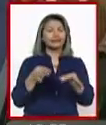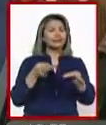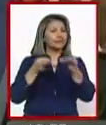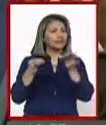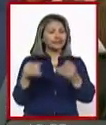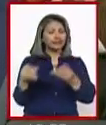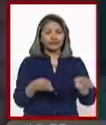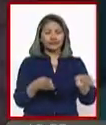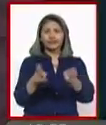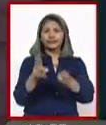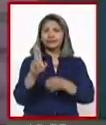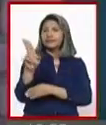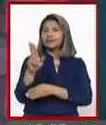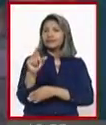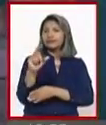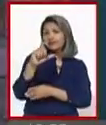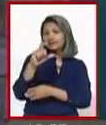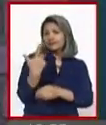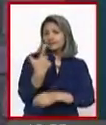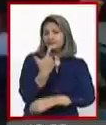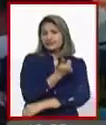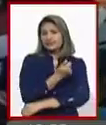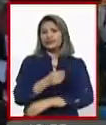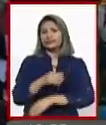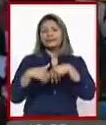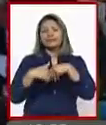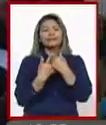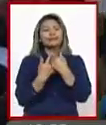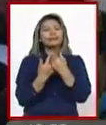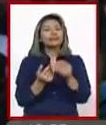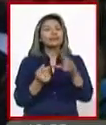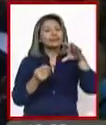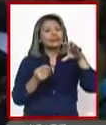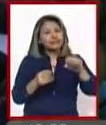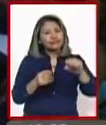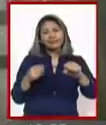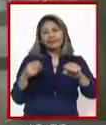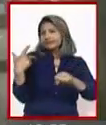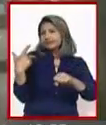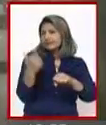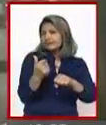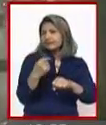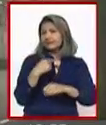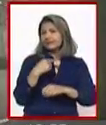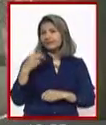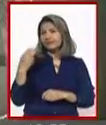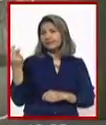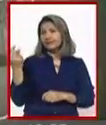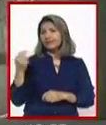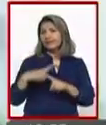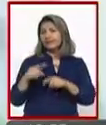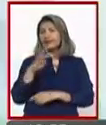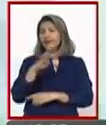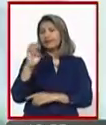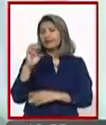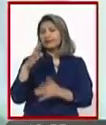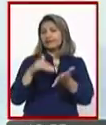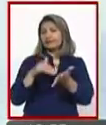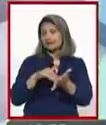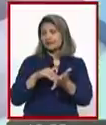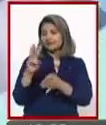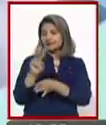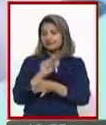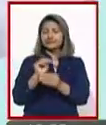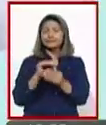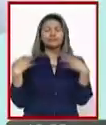la manera de manipular las vacunas, además de cómo sujetar a los canes. Serán 400.000 dosis las que ha dispuesto el